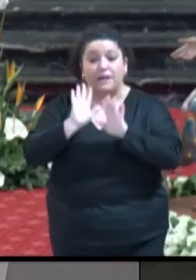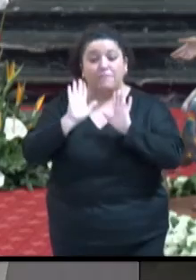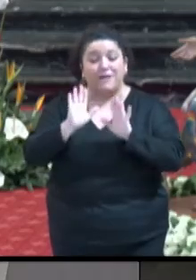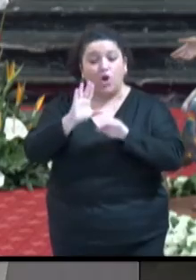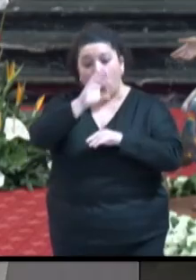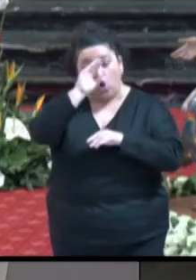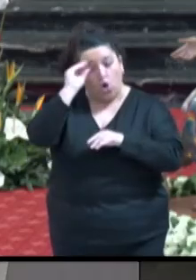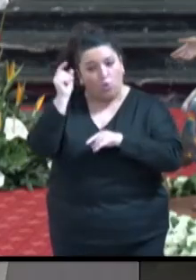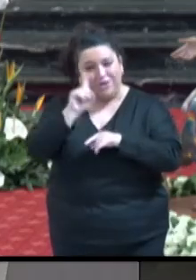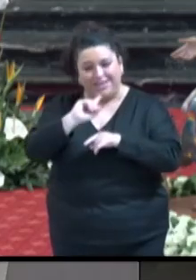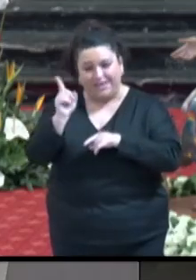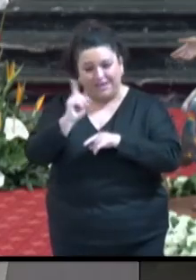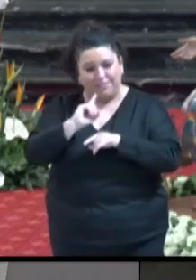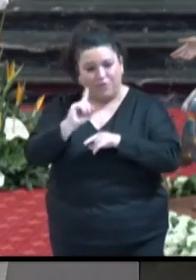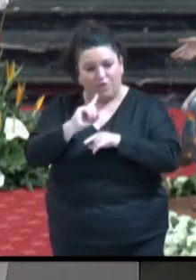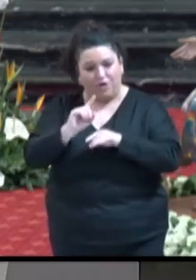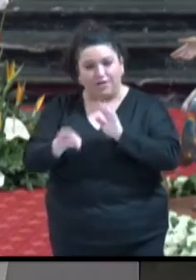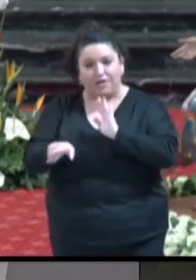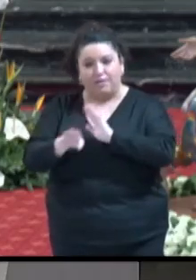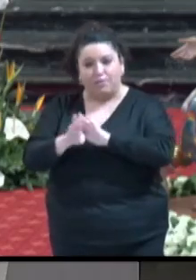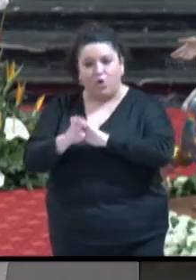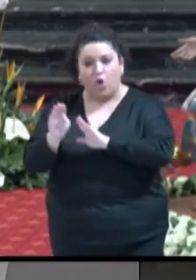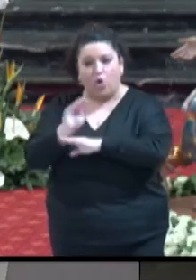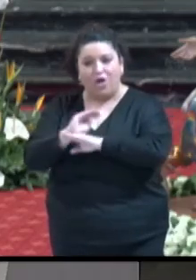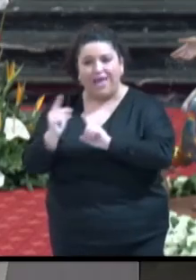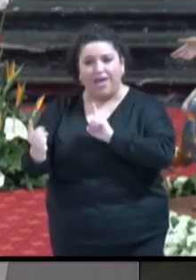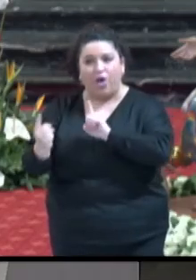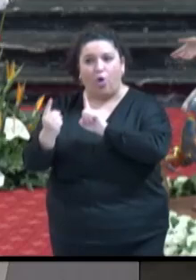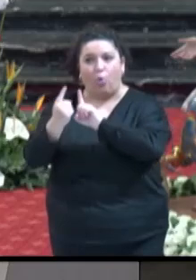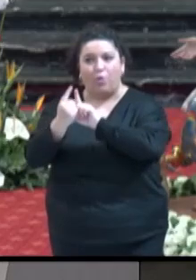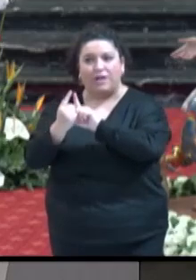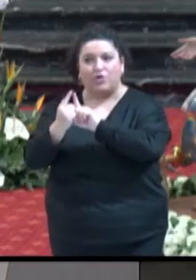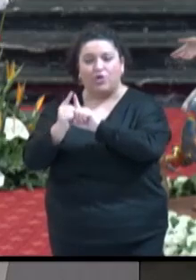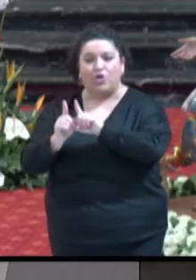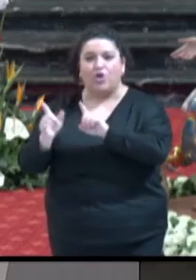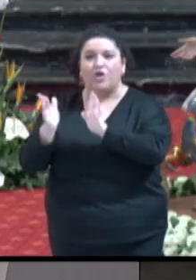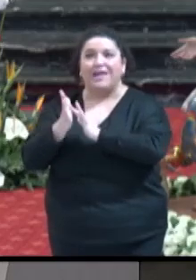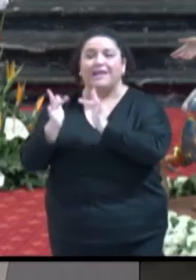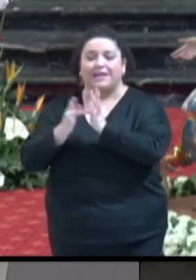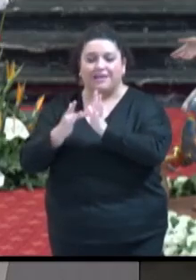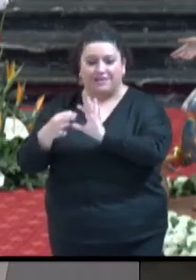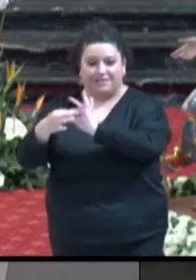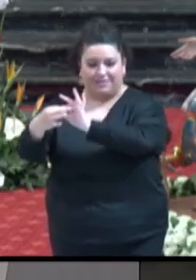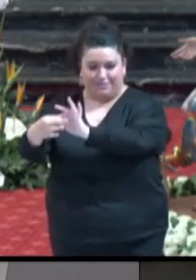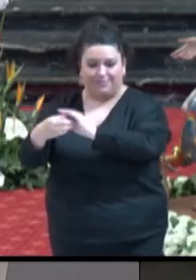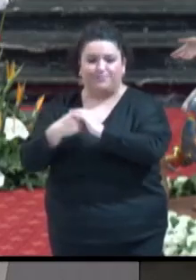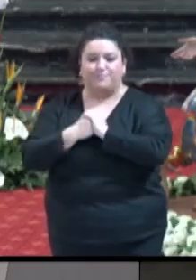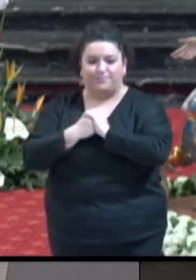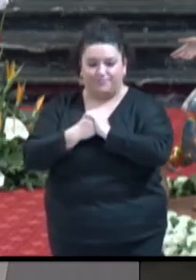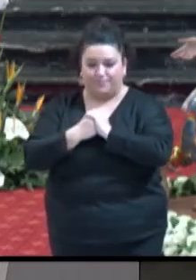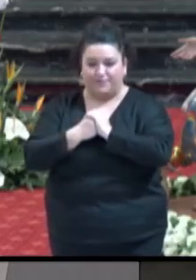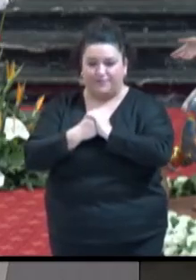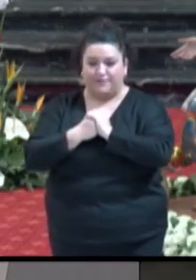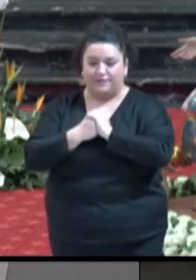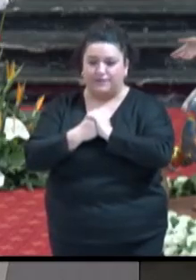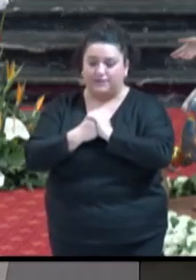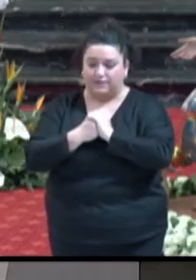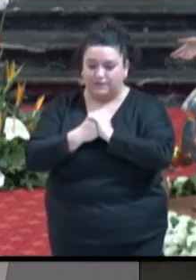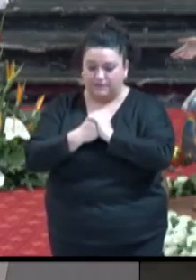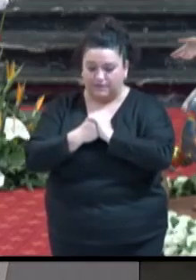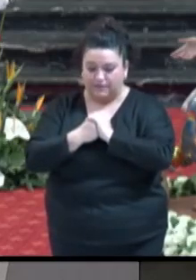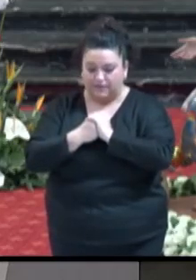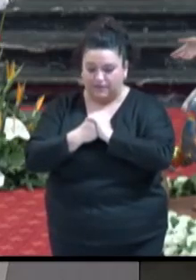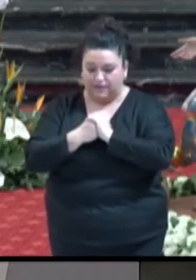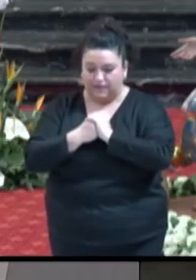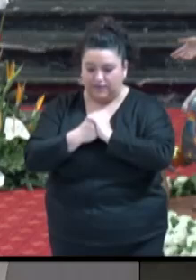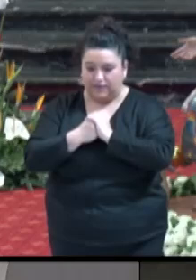de cuidar el encuentro con Jesús mirar a María su madre